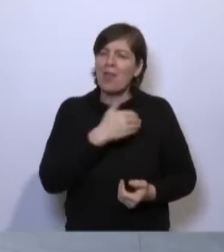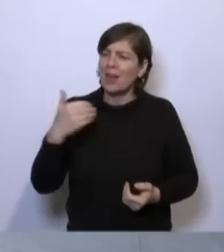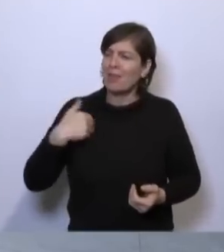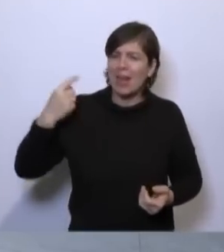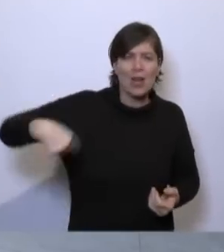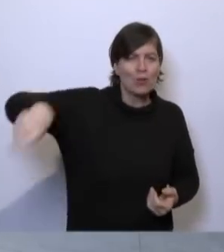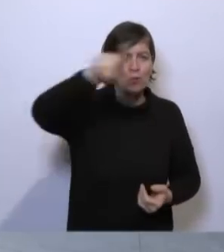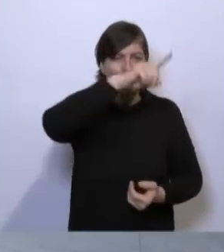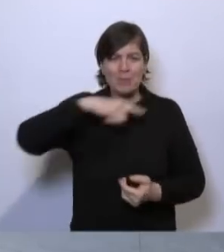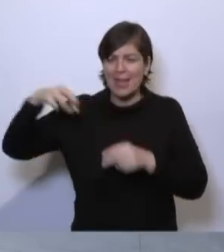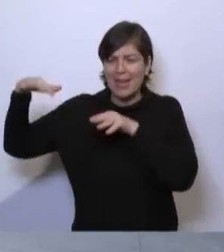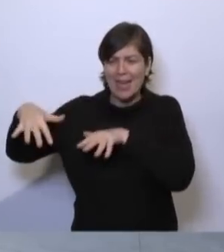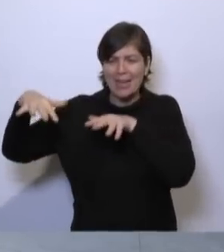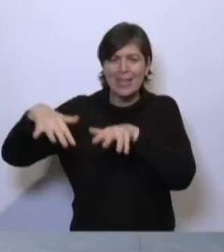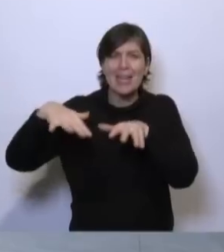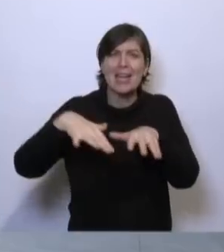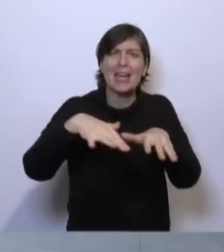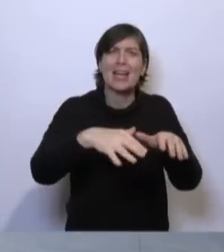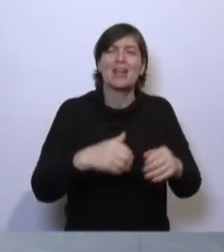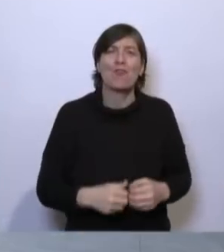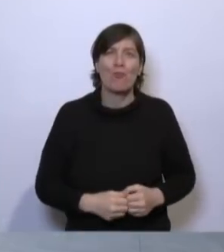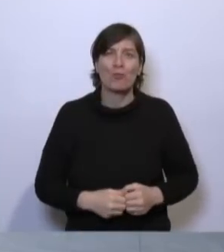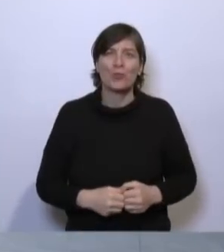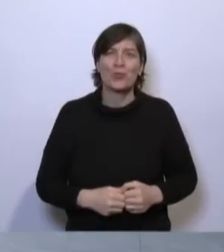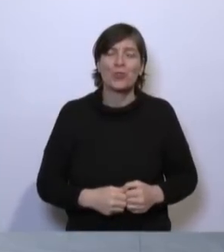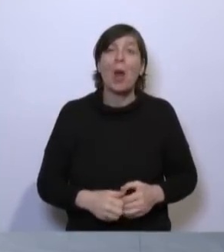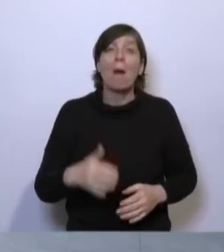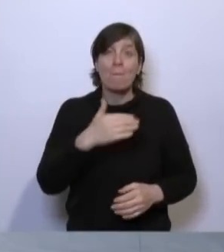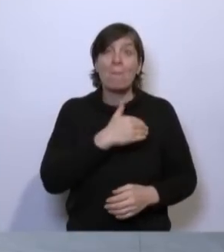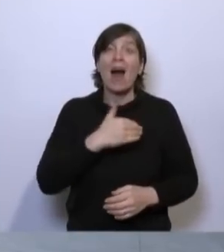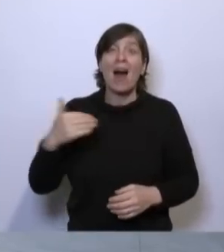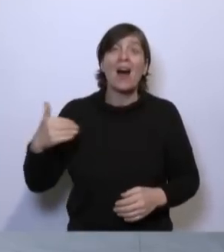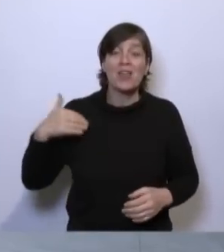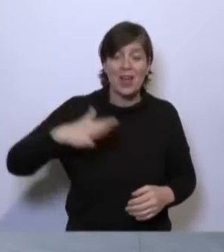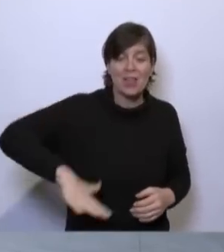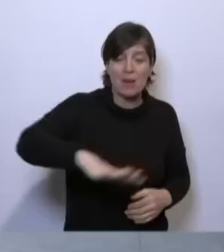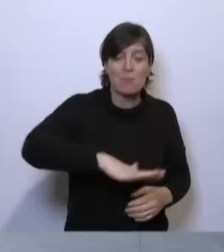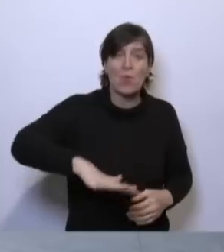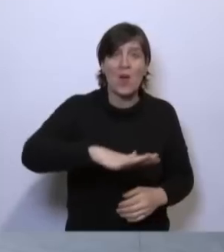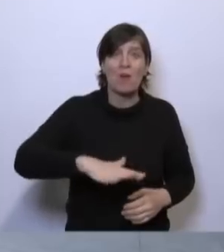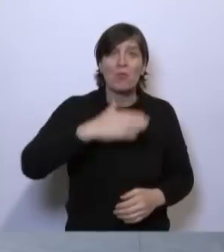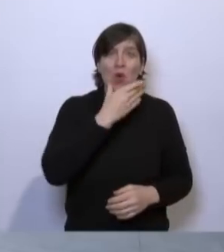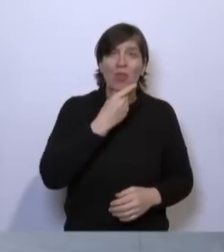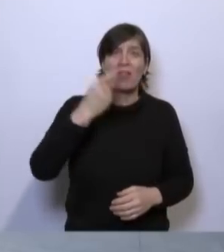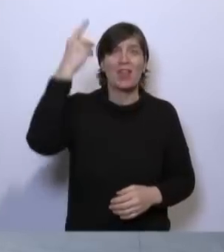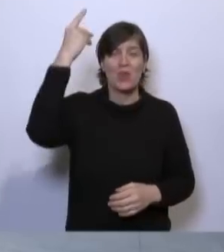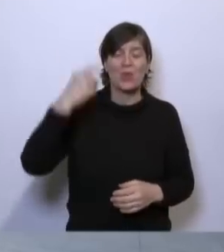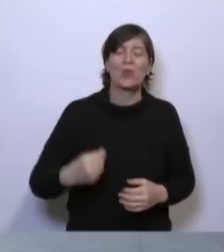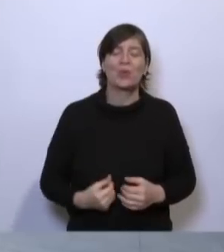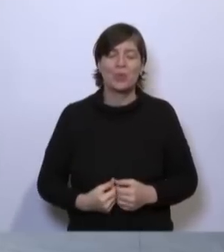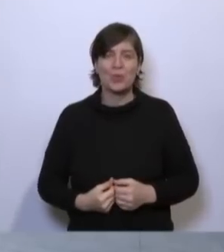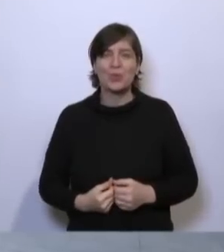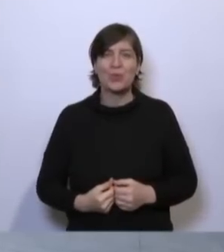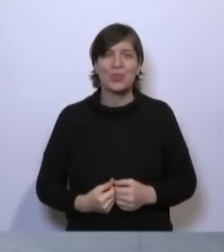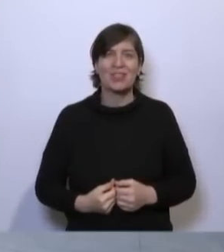Madre de los... Desde la Catedral Metropolitana de Buenos Aires, compartimos la Santa Misa,